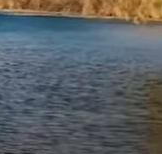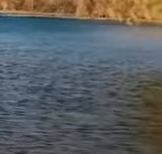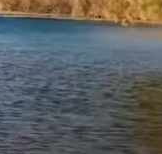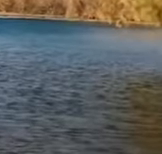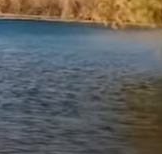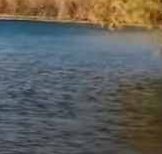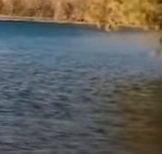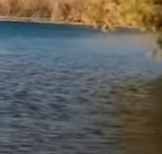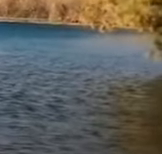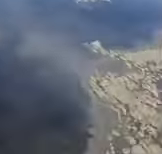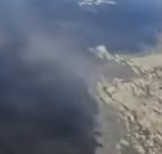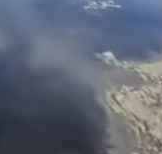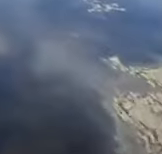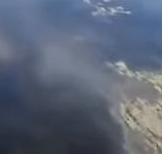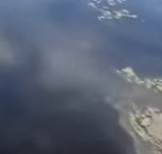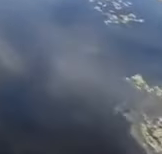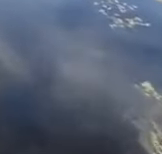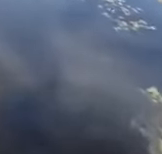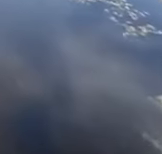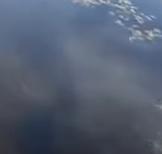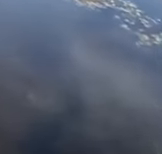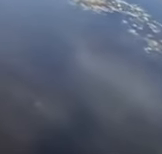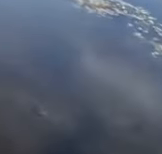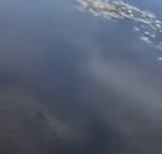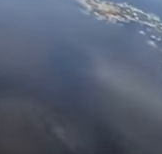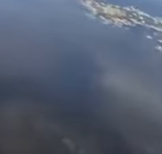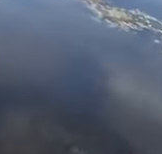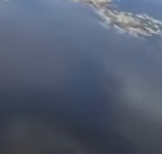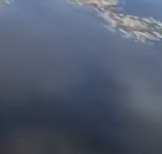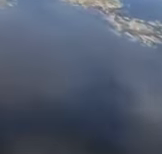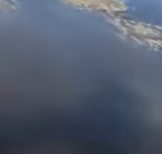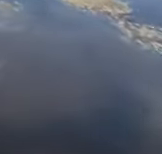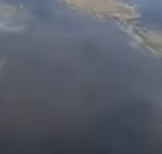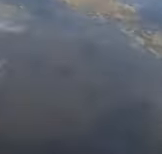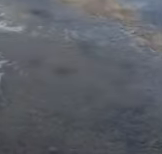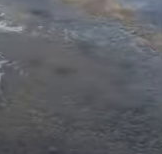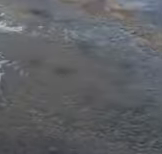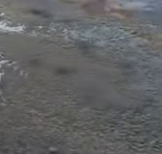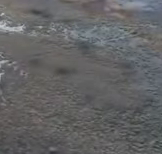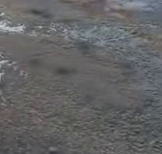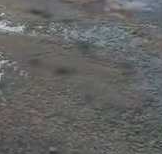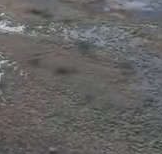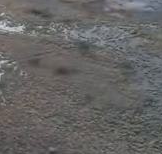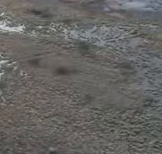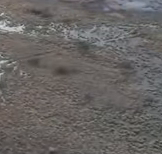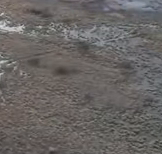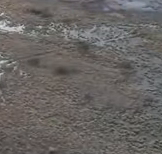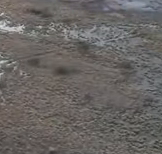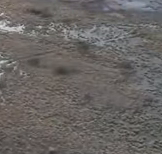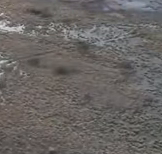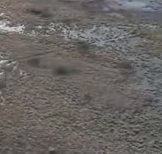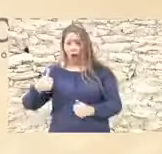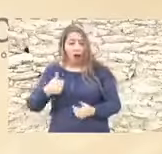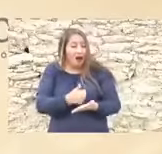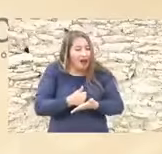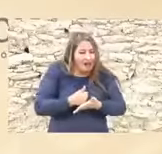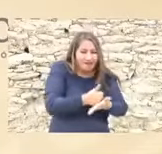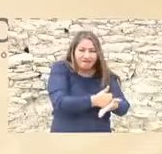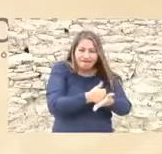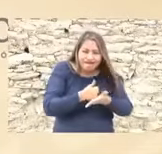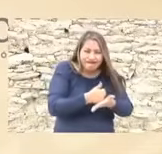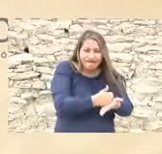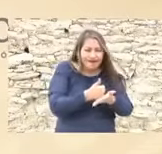agua. Tiene que ser una labor de concientización. Y nosotros ayudar para que se logre